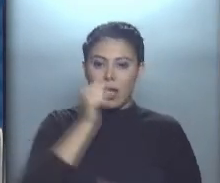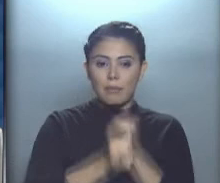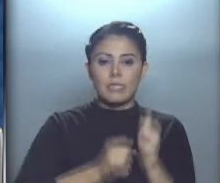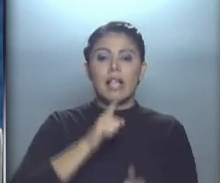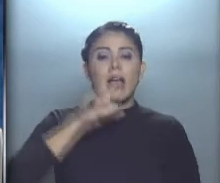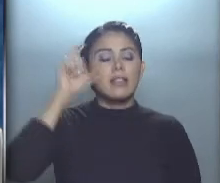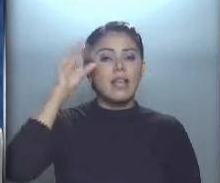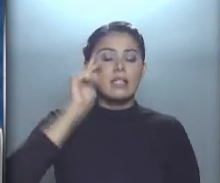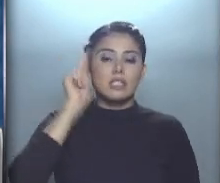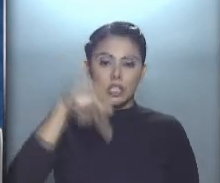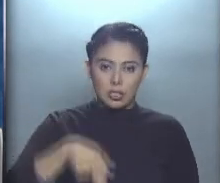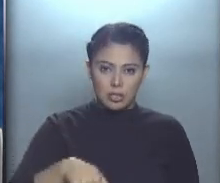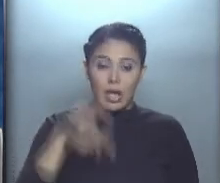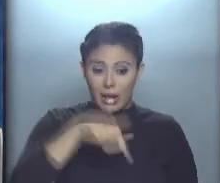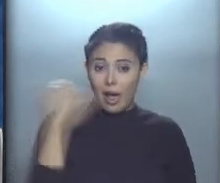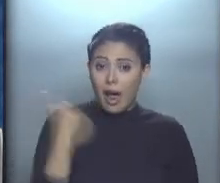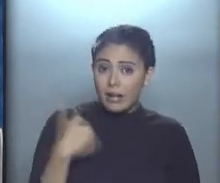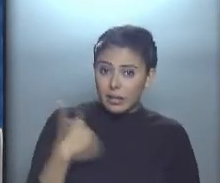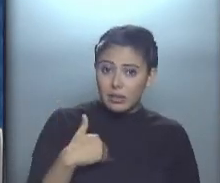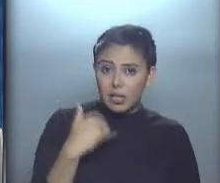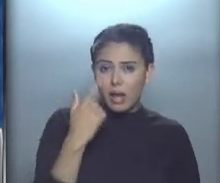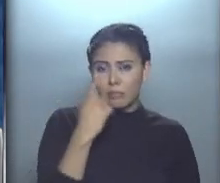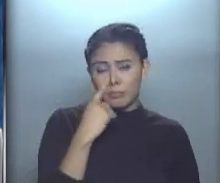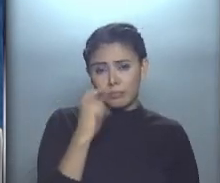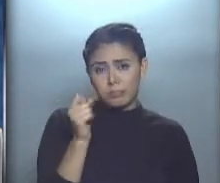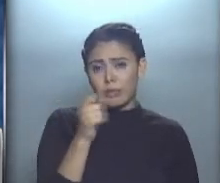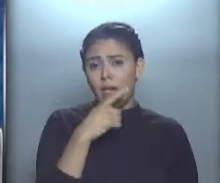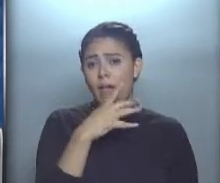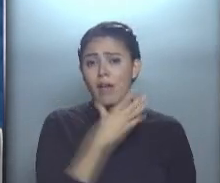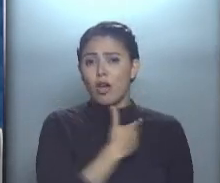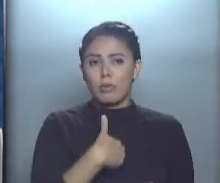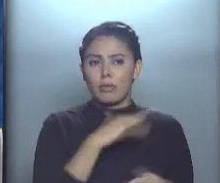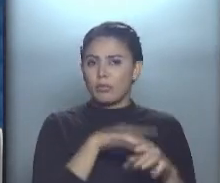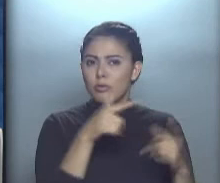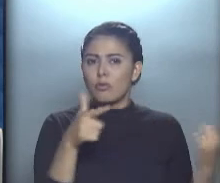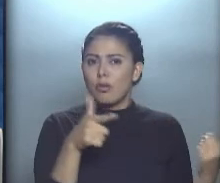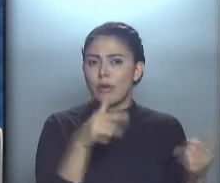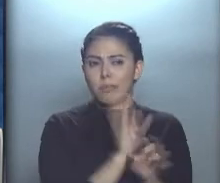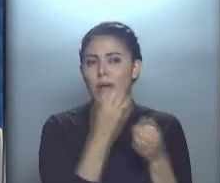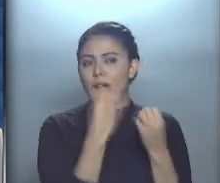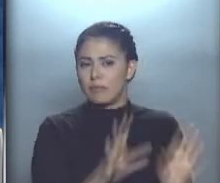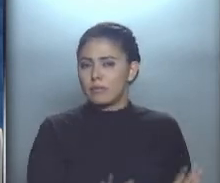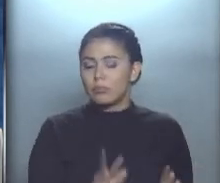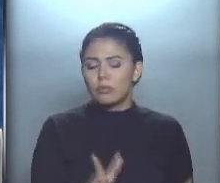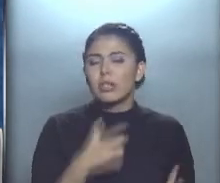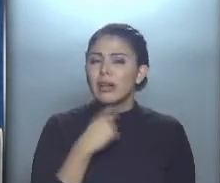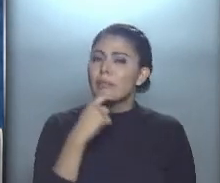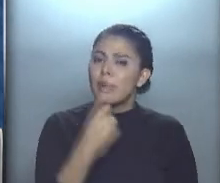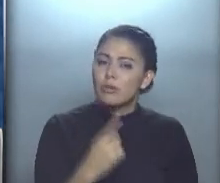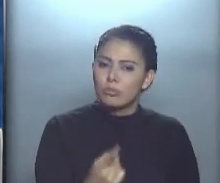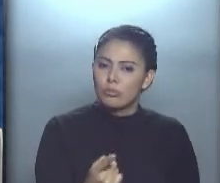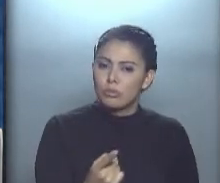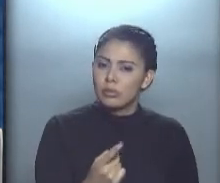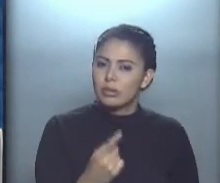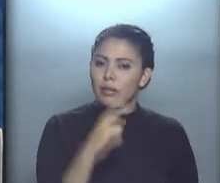Techín. No, acá en la Argentina ya hemos vivido lo que es la ausencia del Estado. En consecuencia, quería consultarle cuál